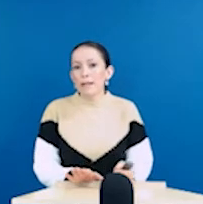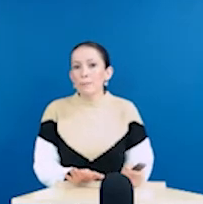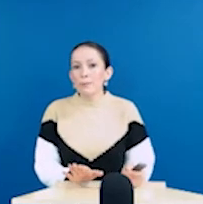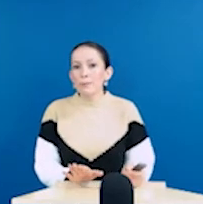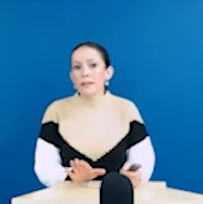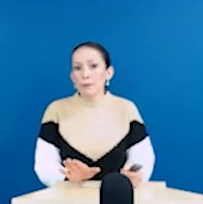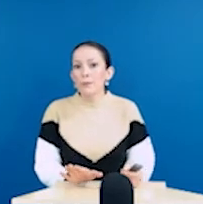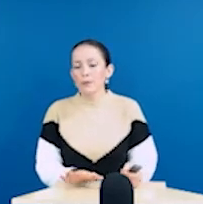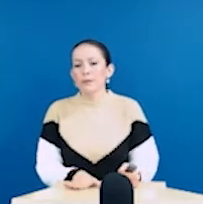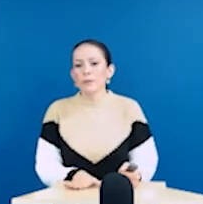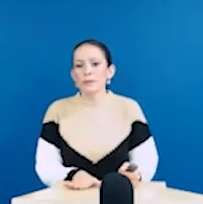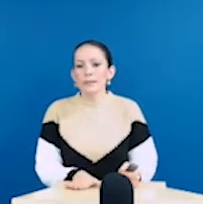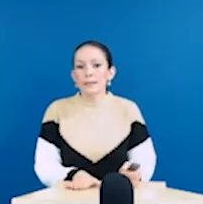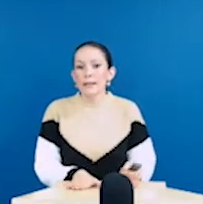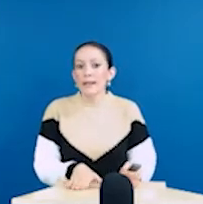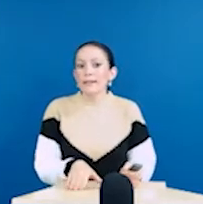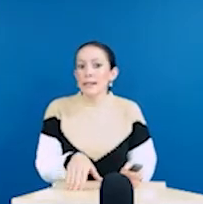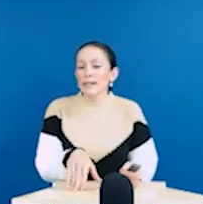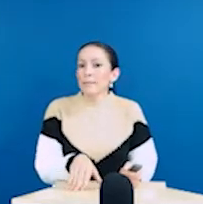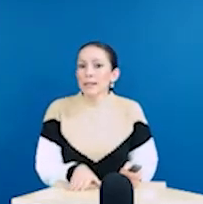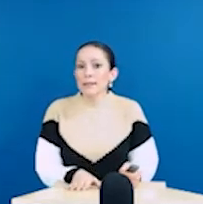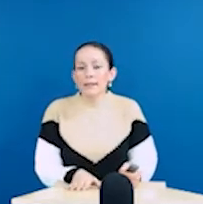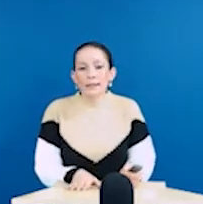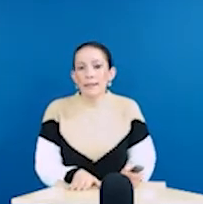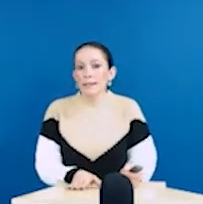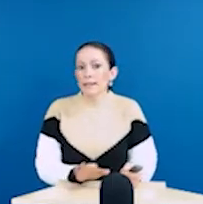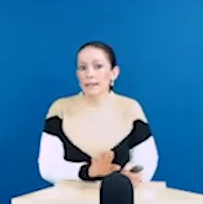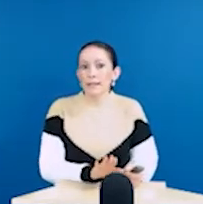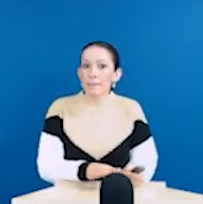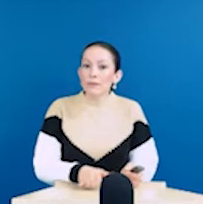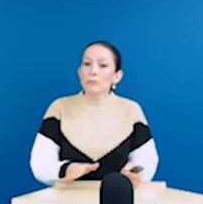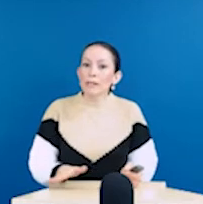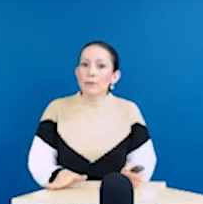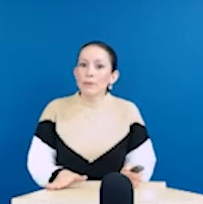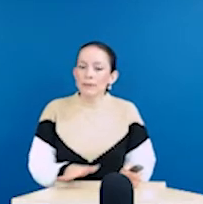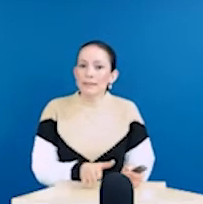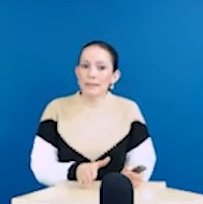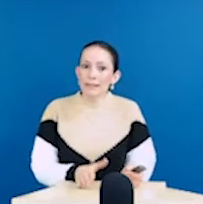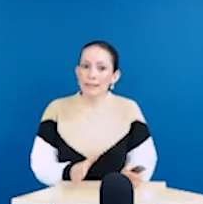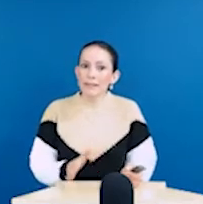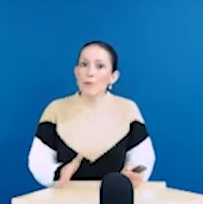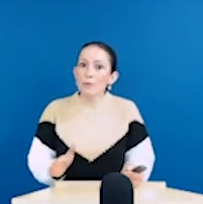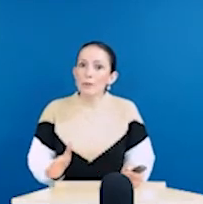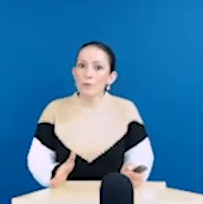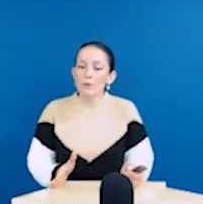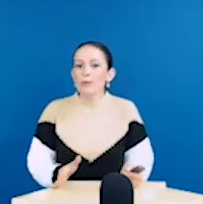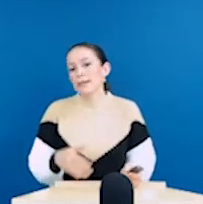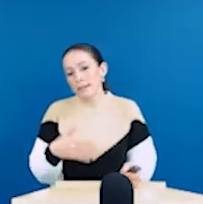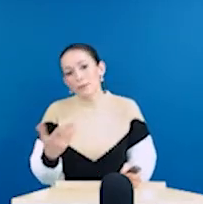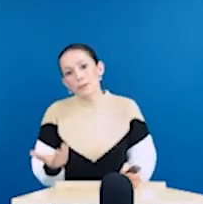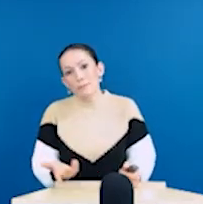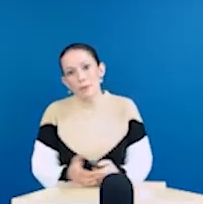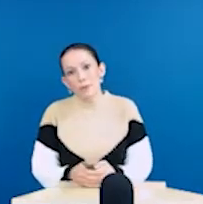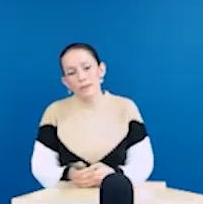también va a dar un puntaje de 1. Entonces, de ahí parte de que va sumando de 1 en 1